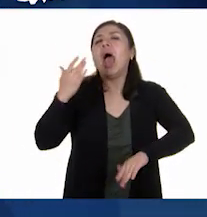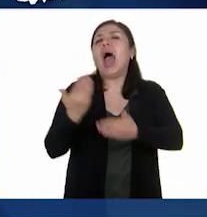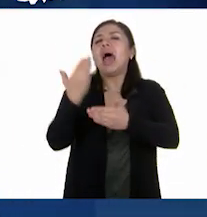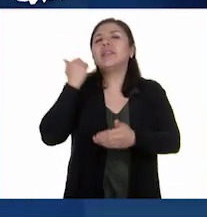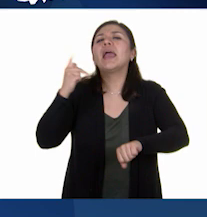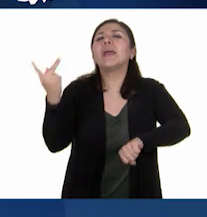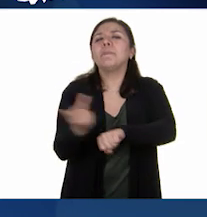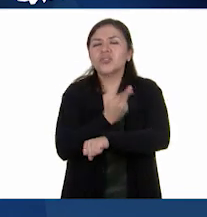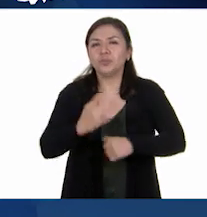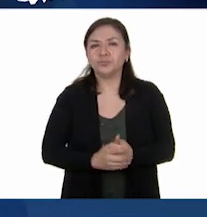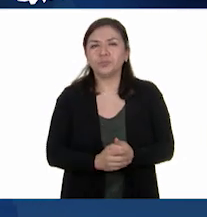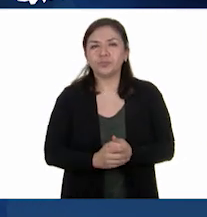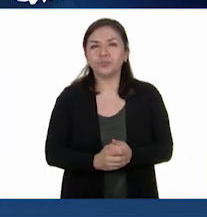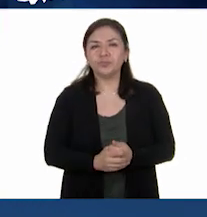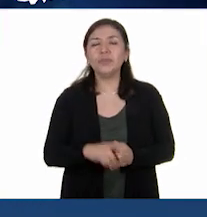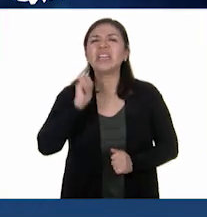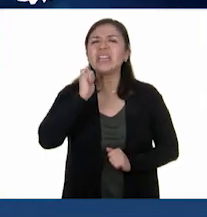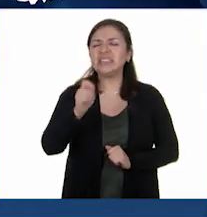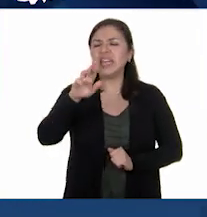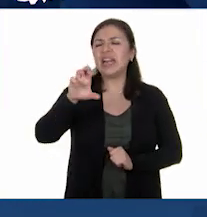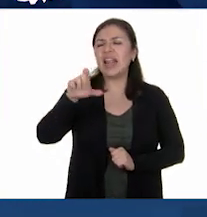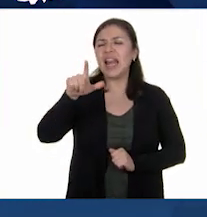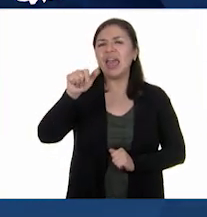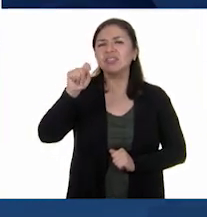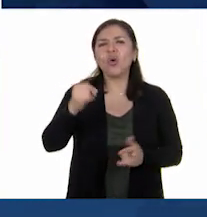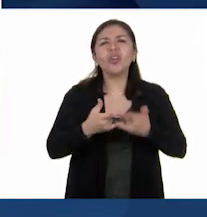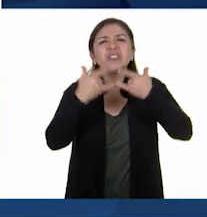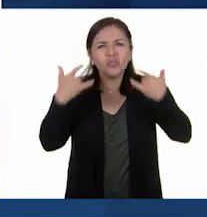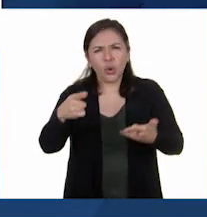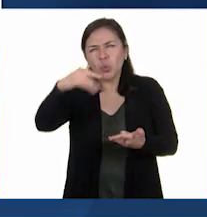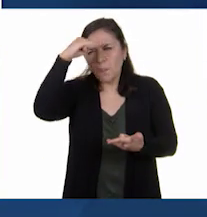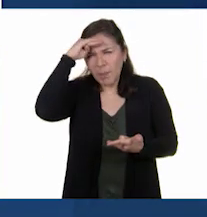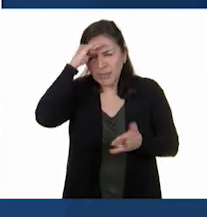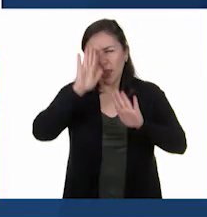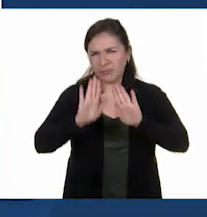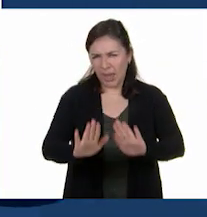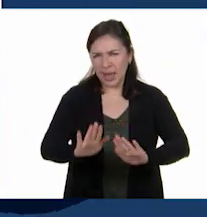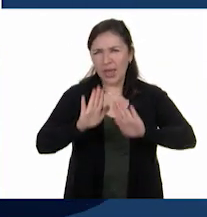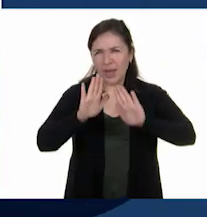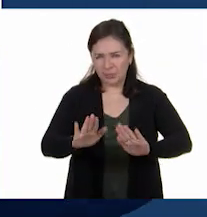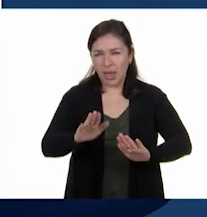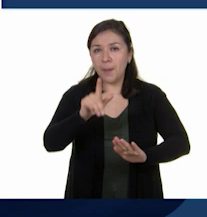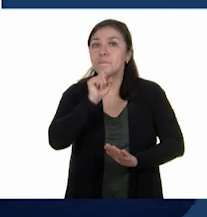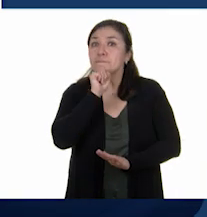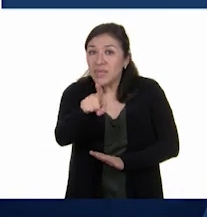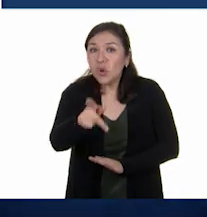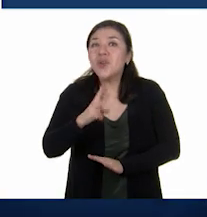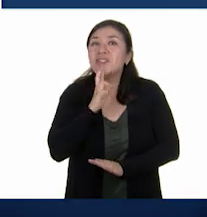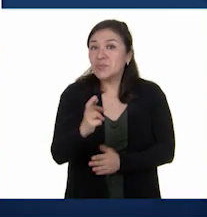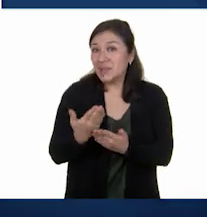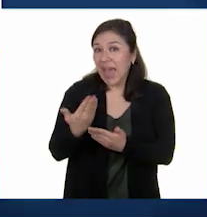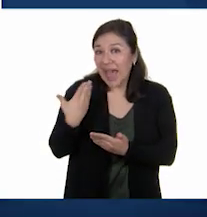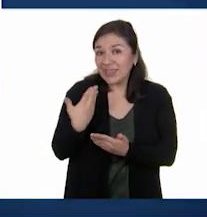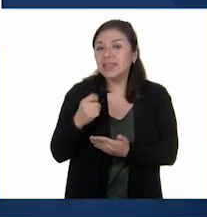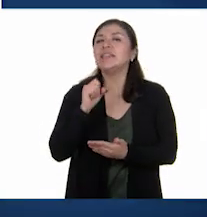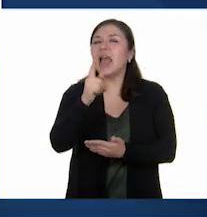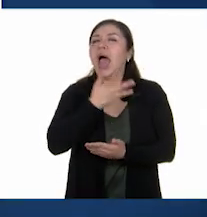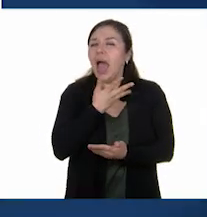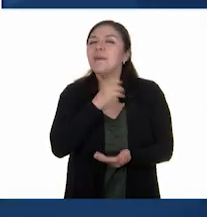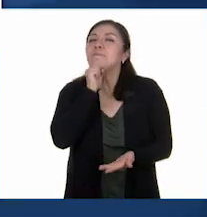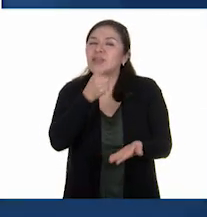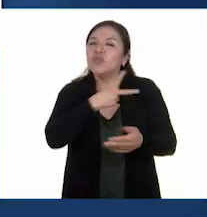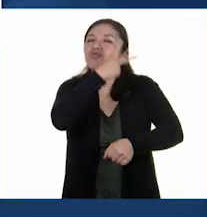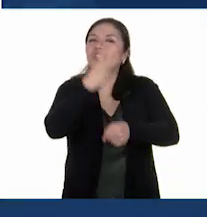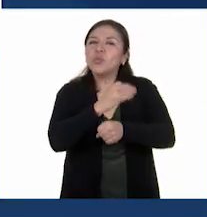es un relato histórico? Si lo piensas con calma, María, con tu primera respuesta ya contestaste una parte de